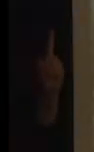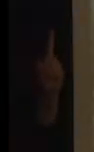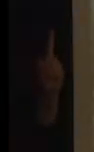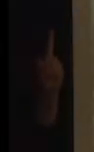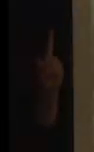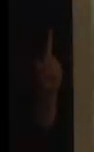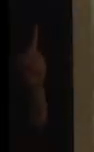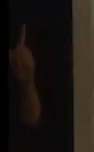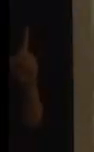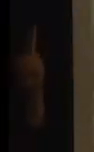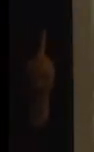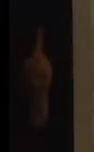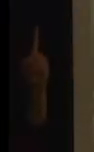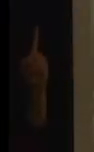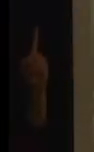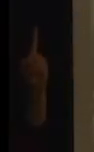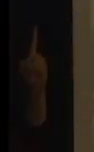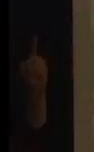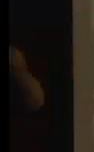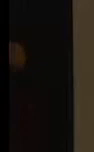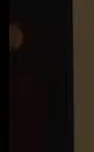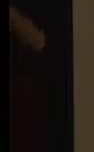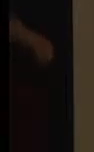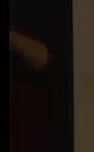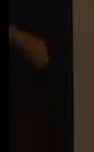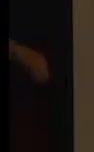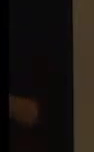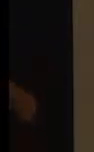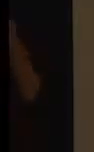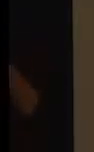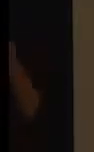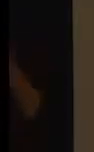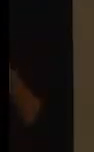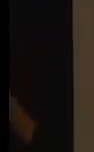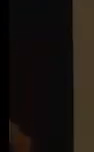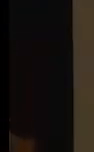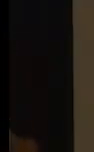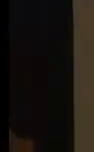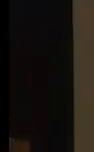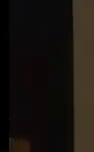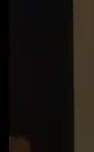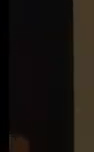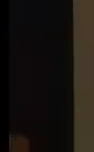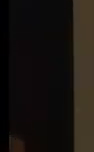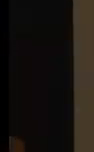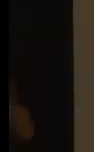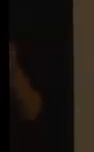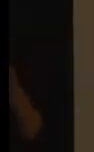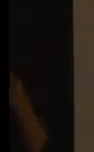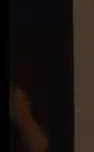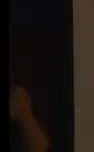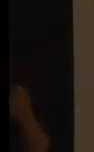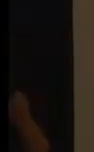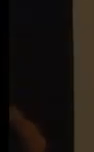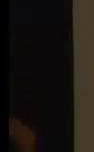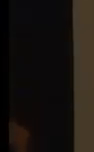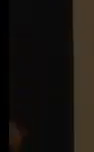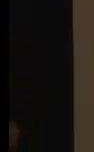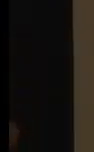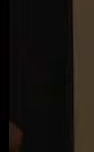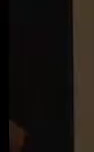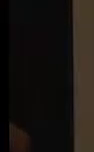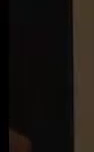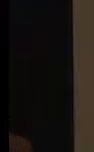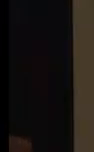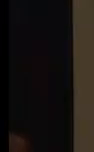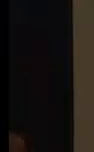llevaba y pidieron chofer para esa camioneta y se cambió de camioneta, él iba por mí y ahí, no, yo duré